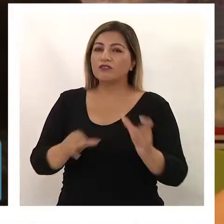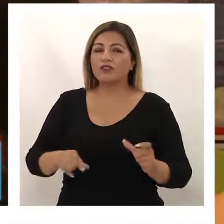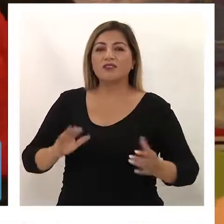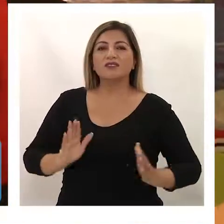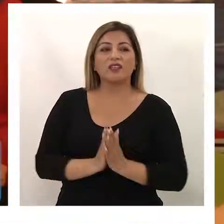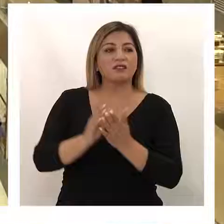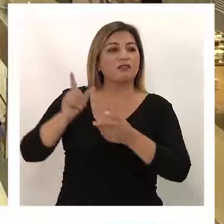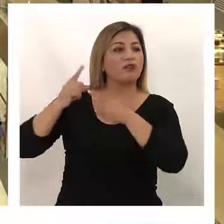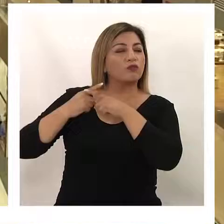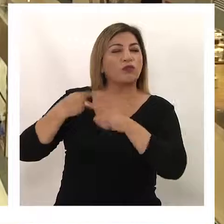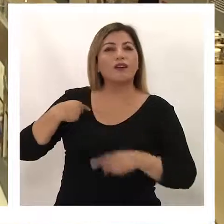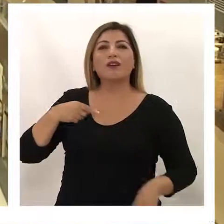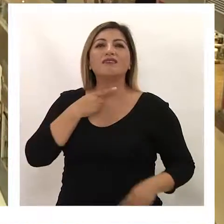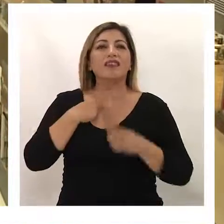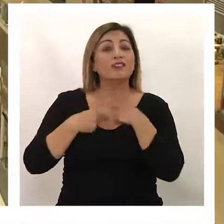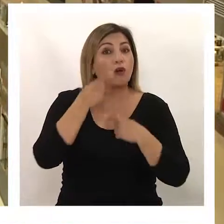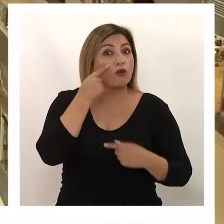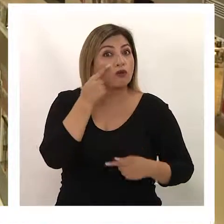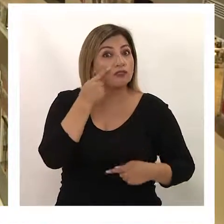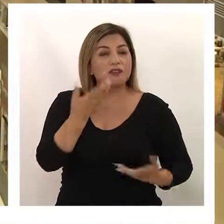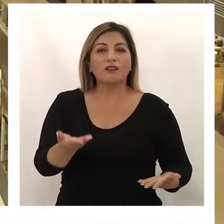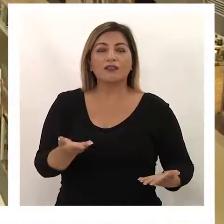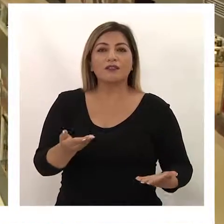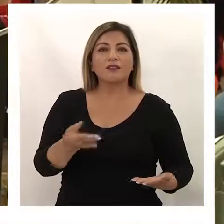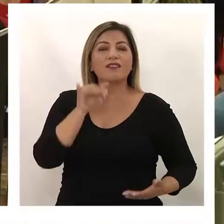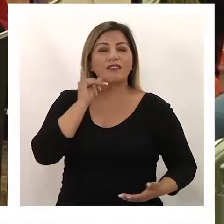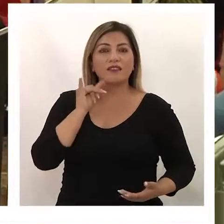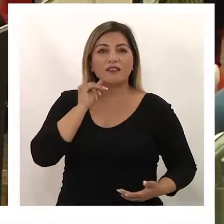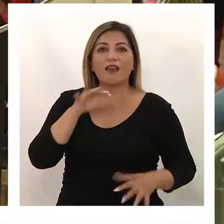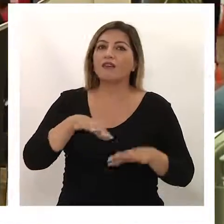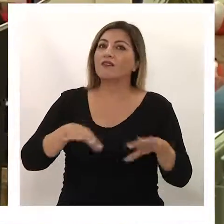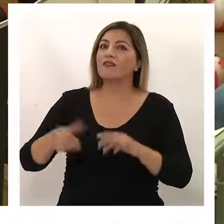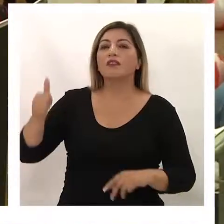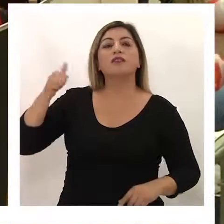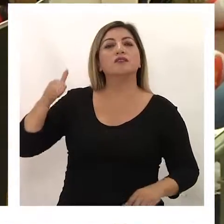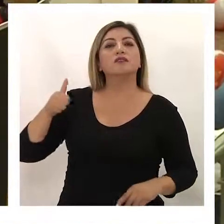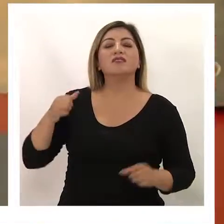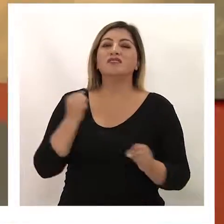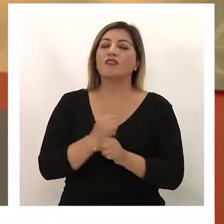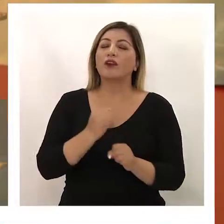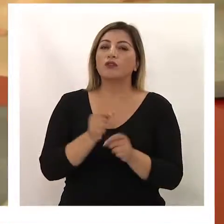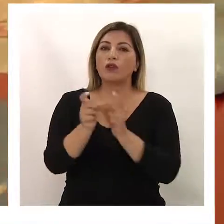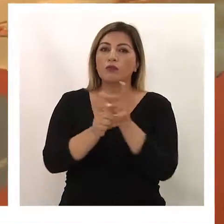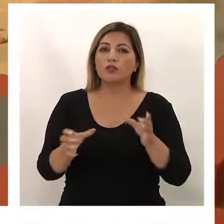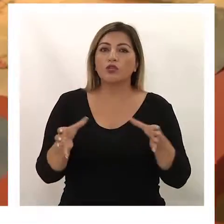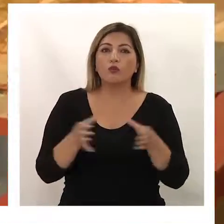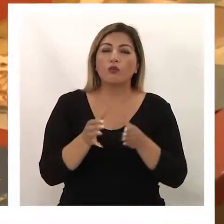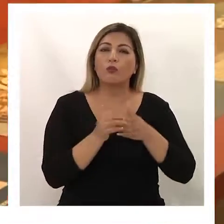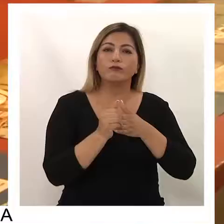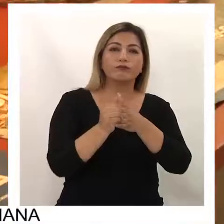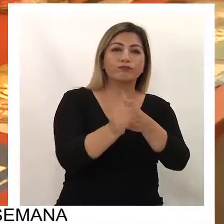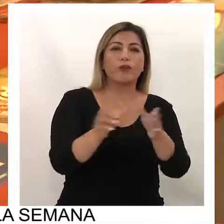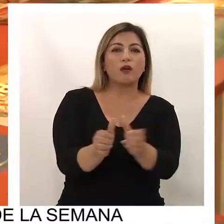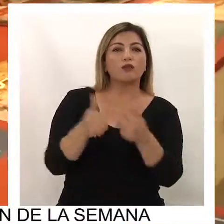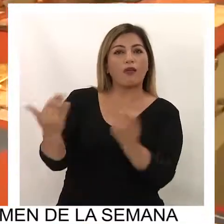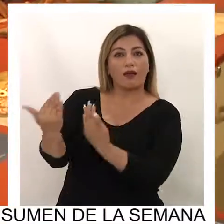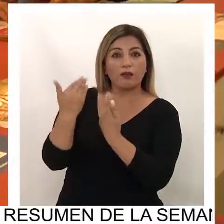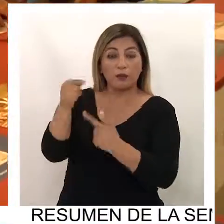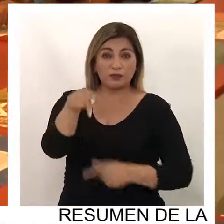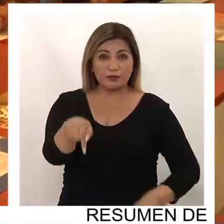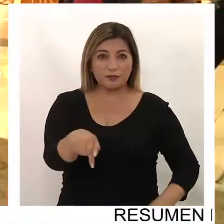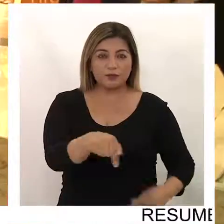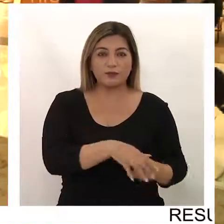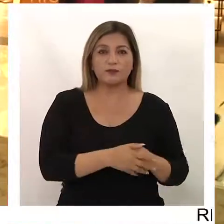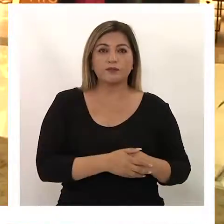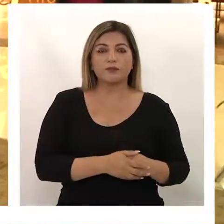también con la actividad de ayer donde estuvimos trabajando con los tour operadores el rueda de negocios, el desayuno con las autoridades y con grandes desafíos